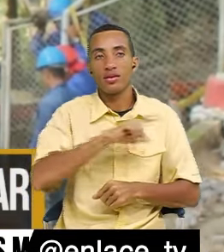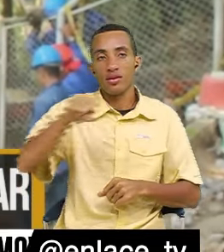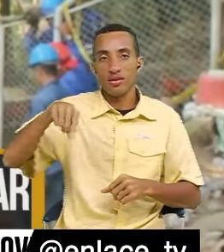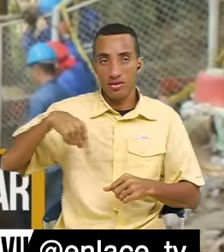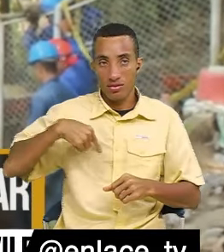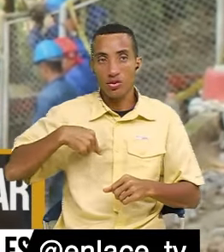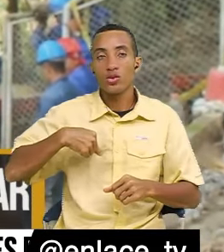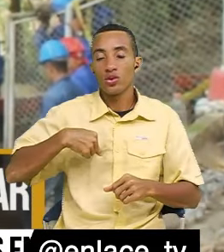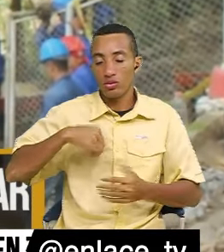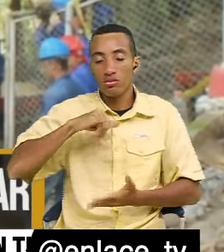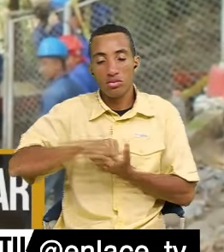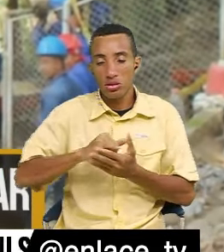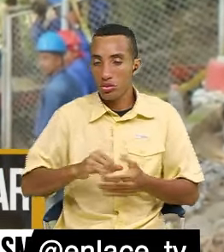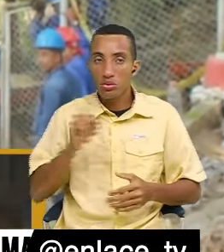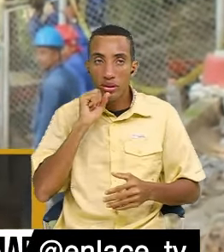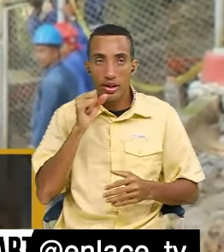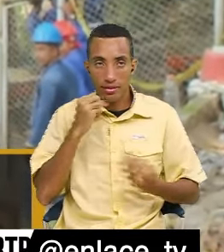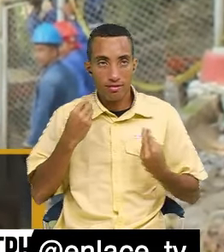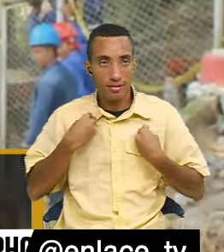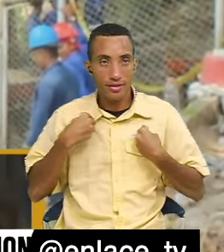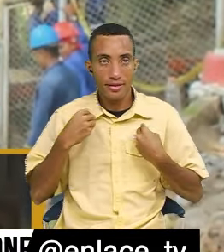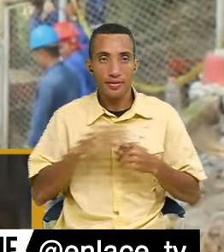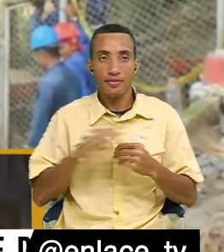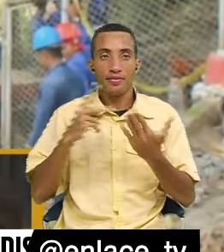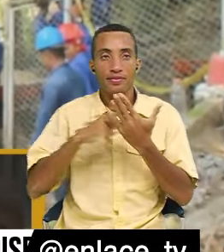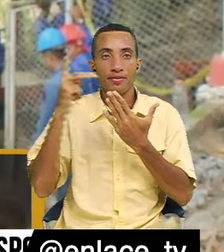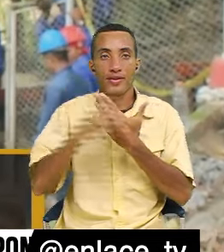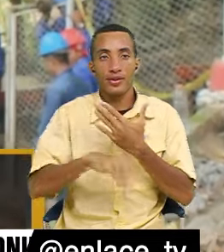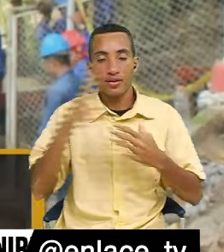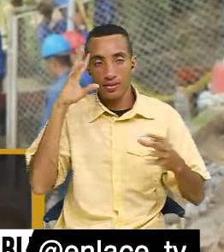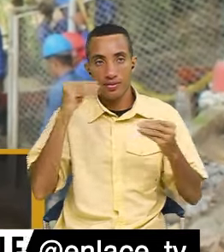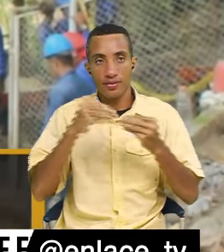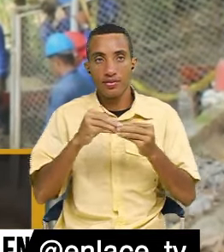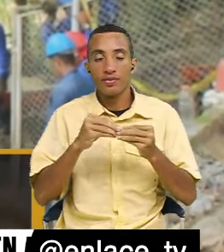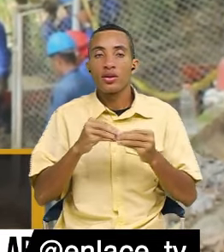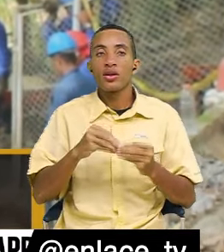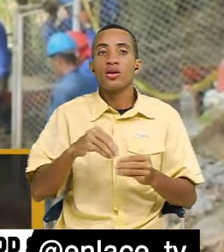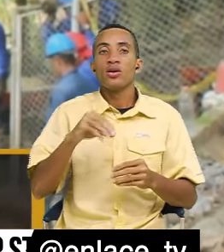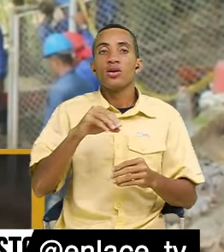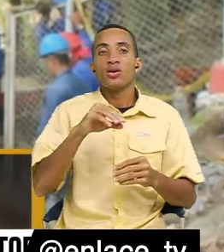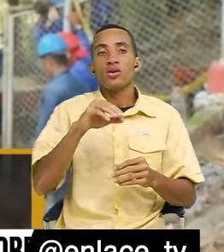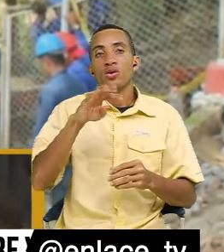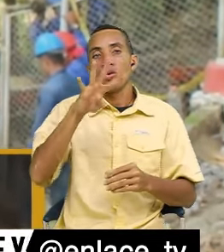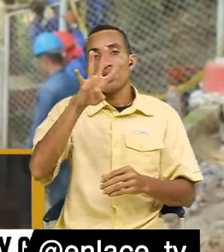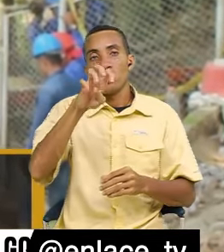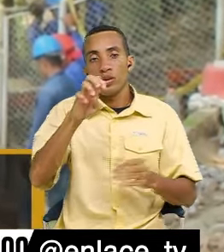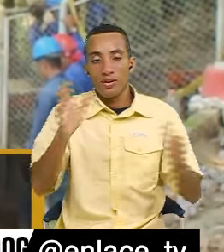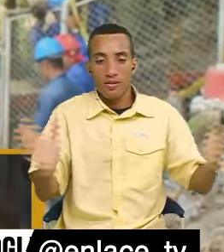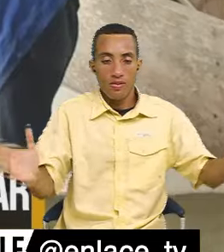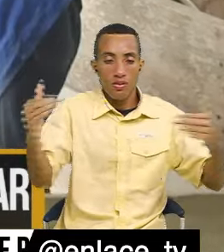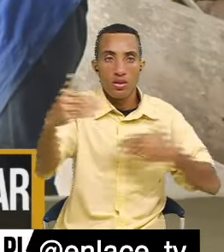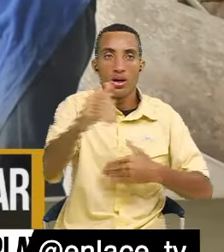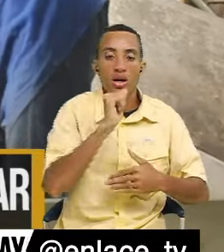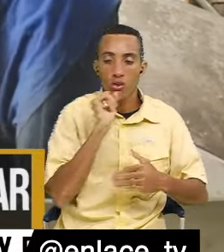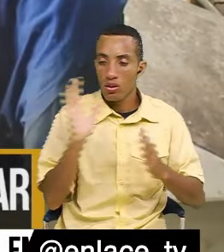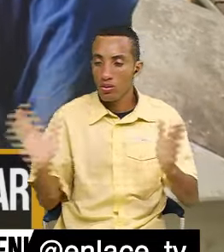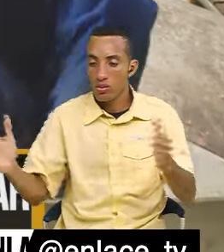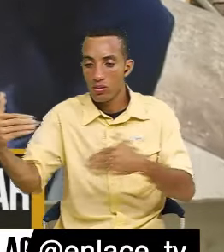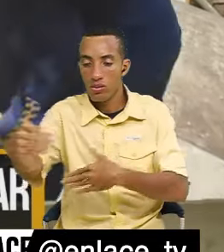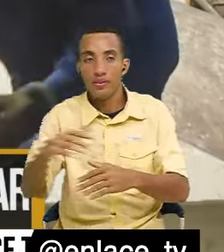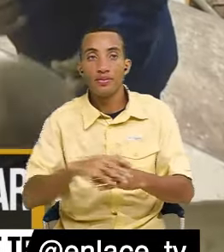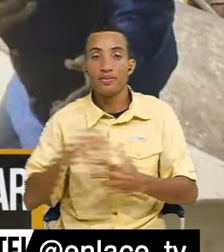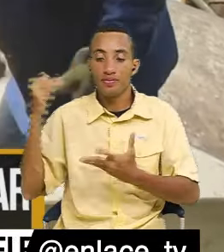ejecutores del proyecto que viene contemplado para las 9, adecuado a las 9 minipetar para el municipio de Barranca Bermeja. 7.000 millones